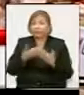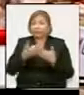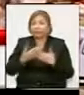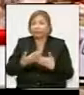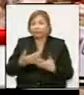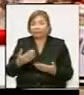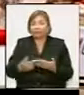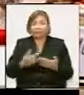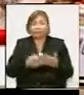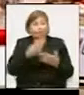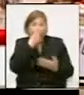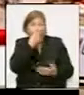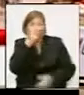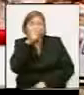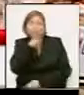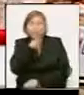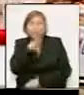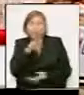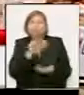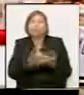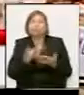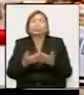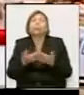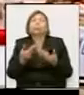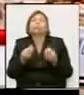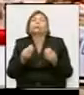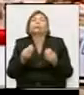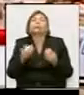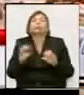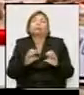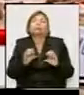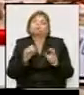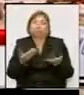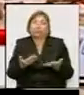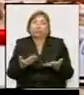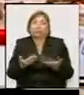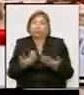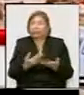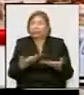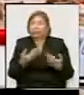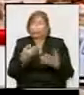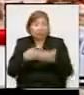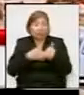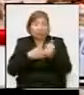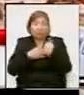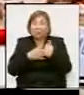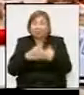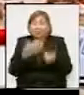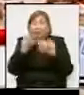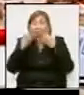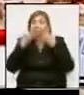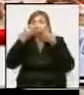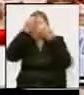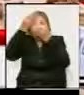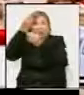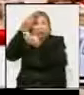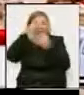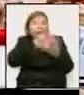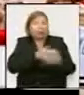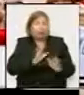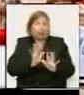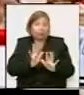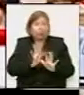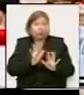debate sin mirar la evidencia sobre cómo se ha venido aplicando esta norma y guiarnos simplemente por lo que vemos en las noticias, lo que vemos en los